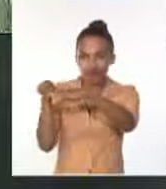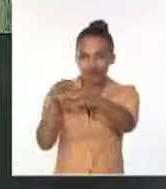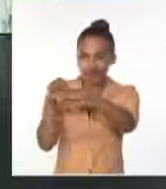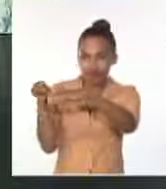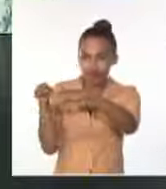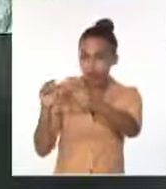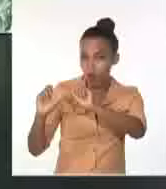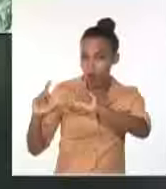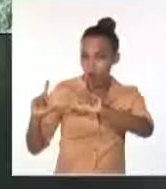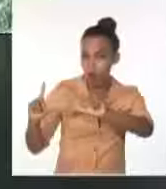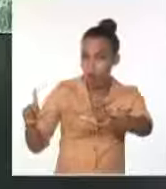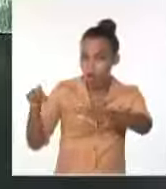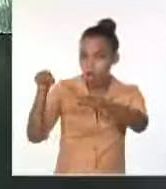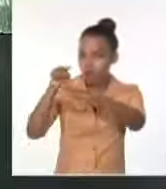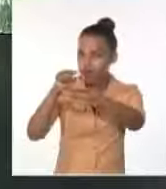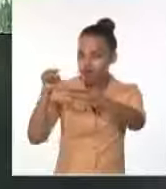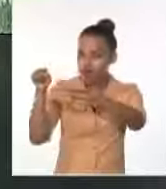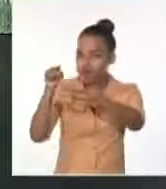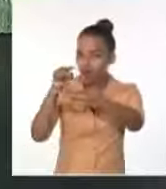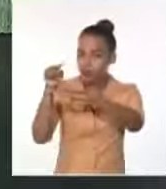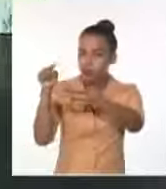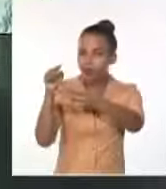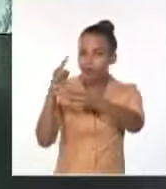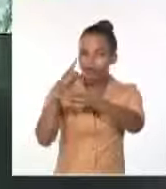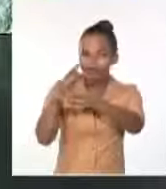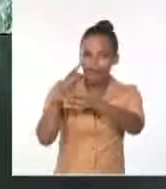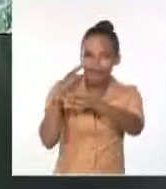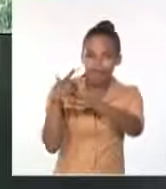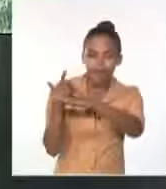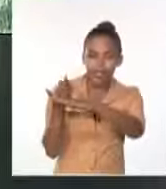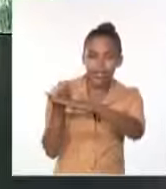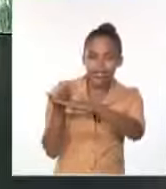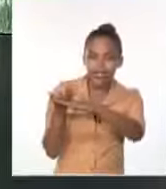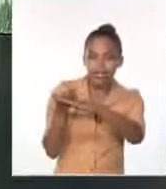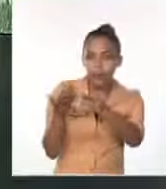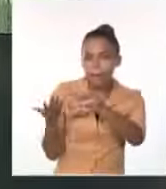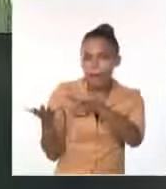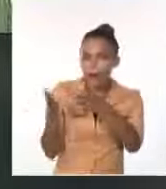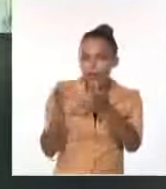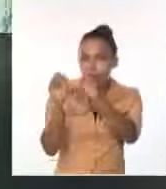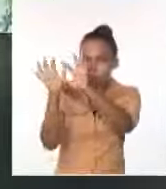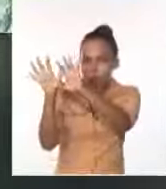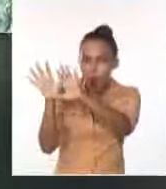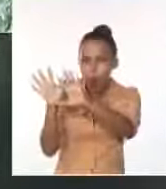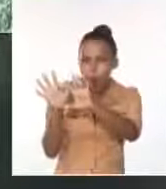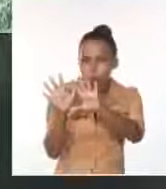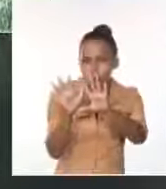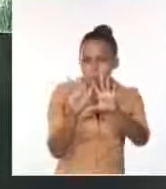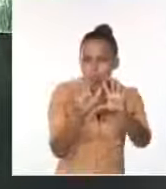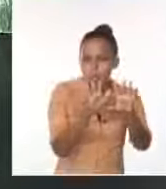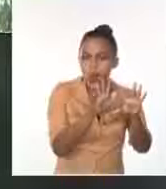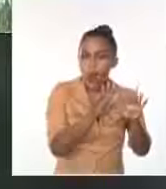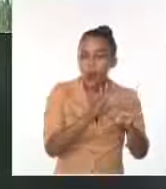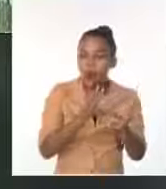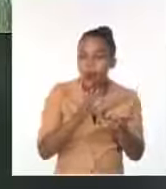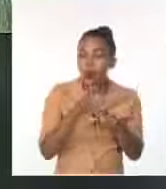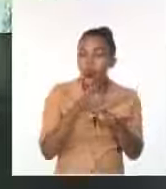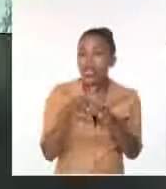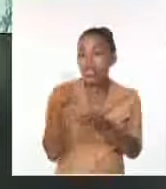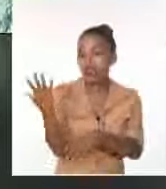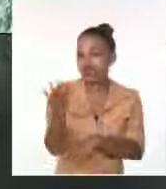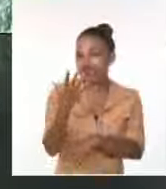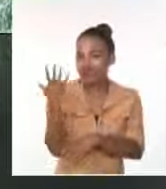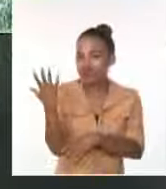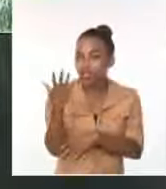cuadro Se observa lo que queda de lo que fuera elen pero fíjense que hay nubes altas Estos son